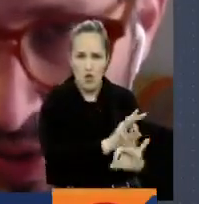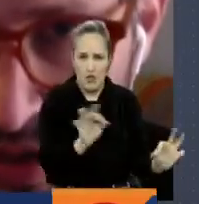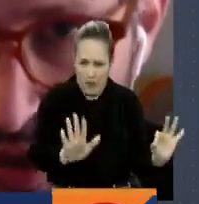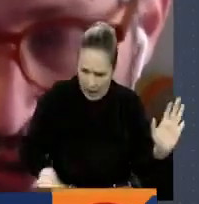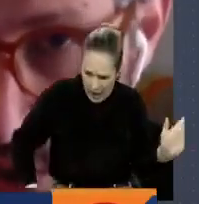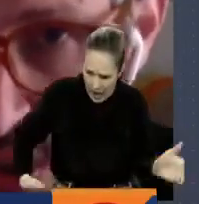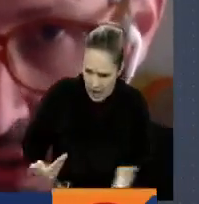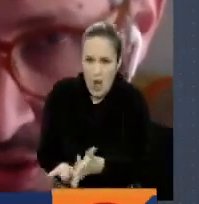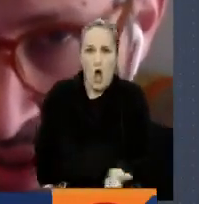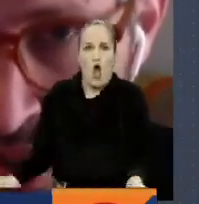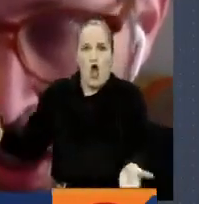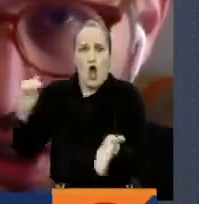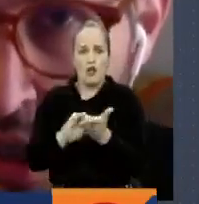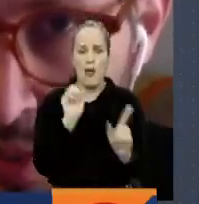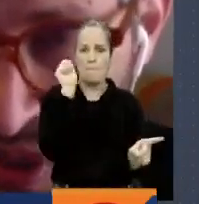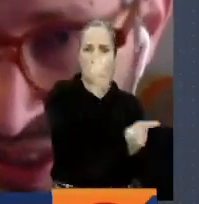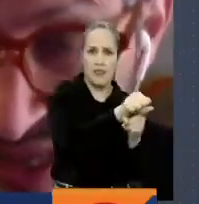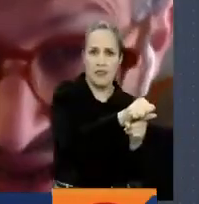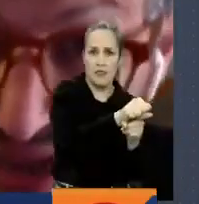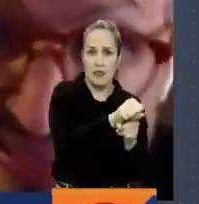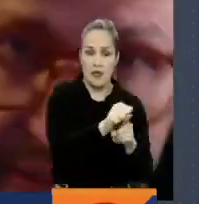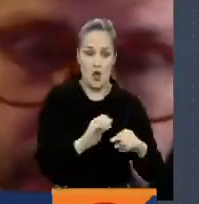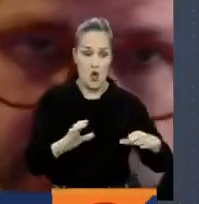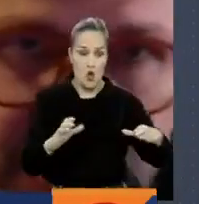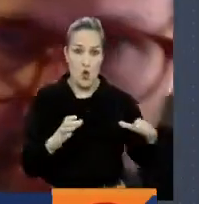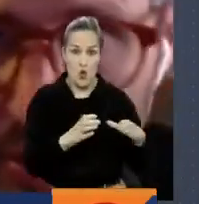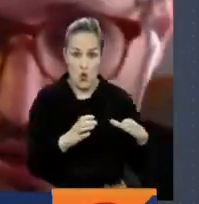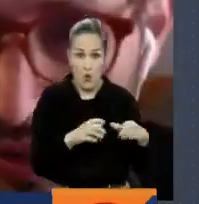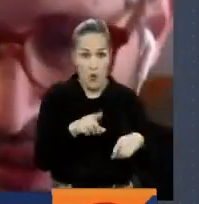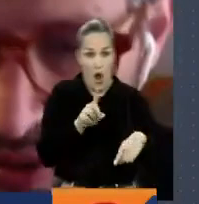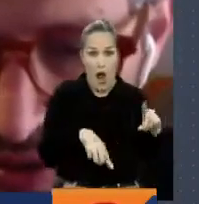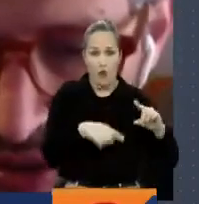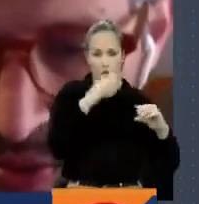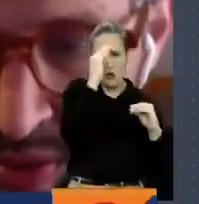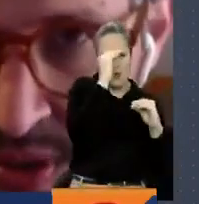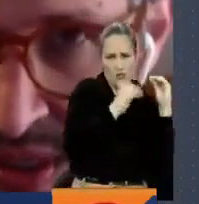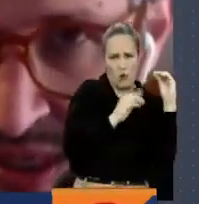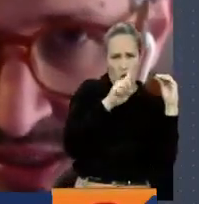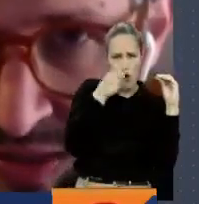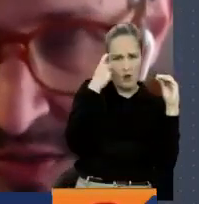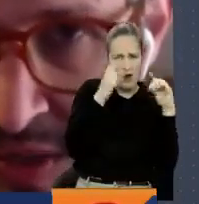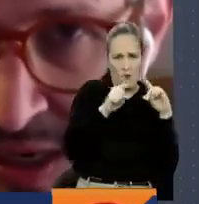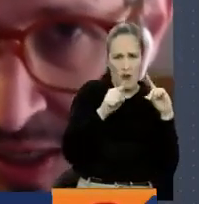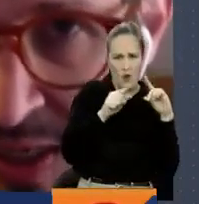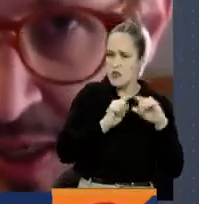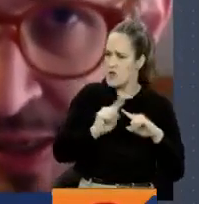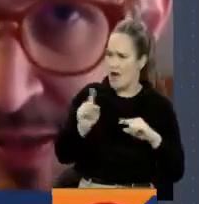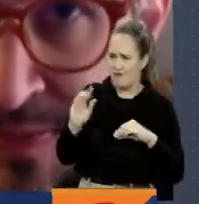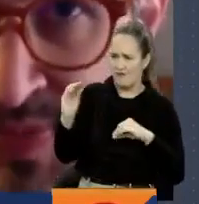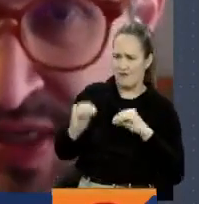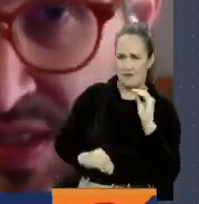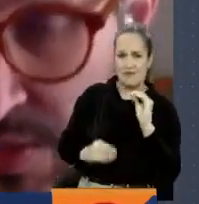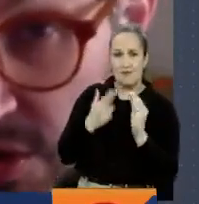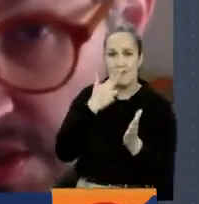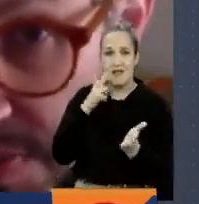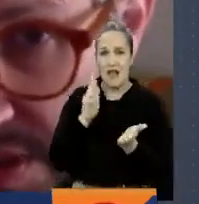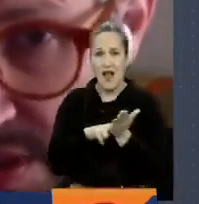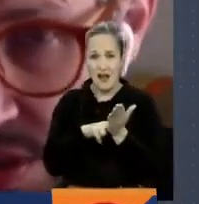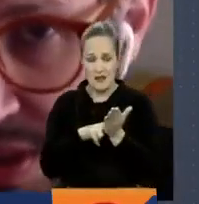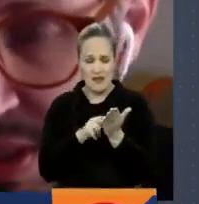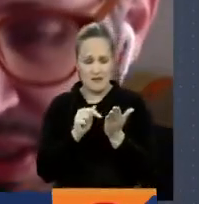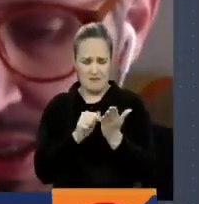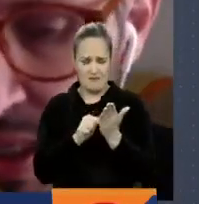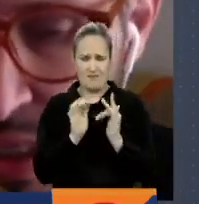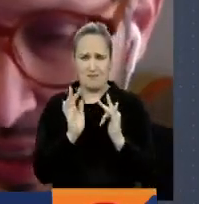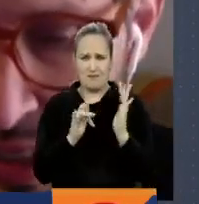sectores de la oposición hoy reconocen como necesaria así no coincidan con el gobierno Entonces lo primero que que decir es que es una carta que tiene muchas